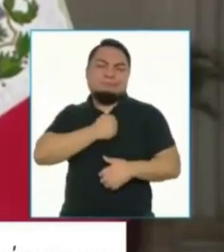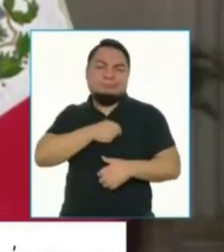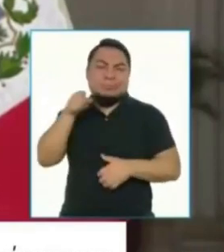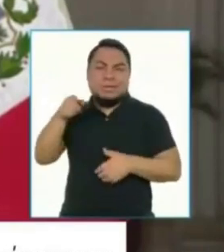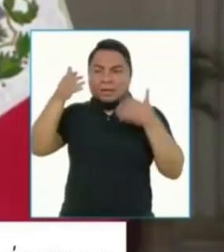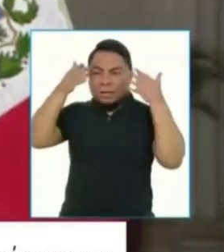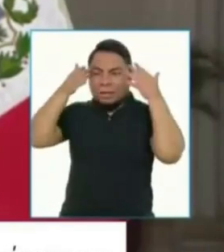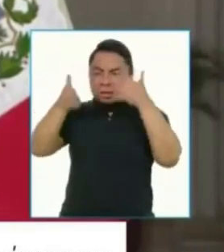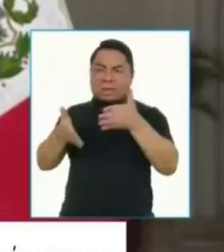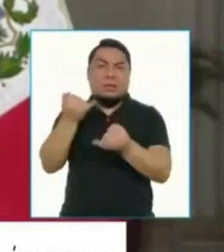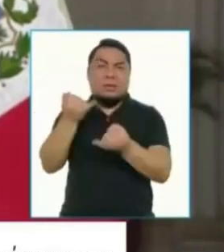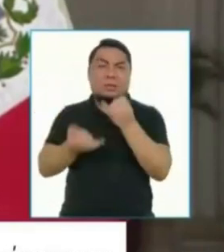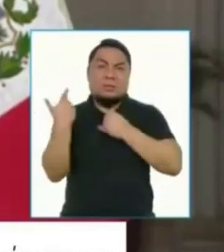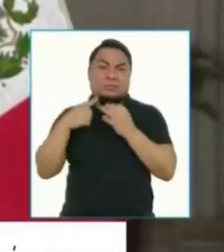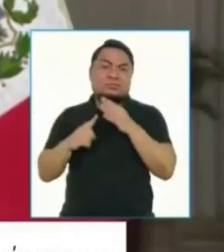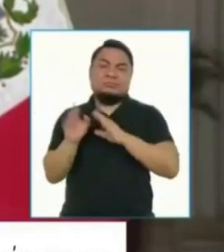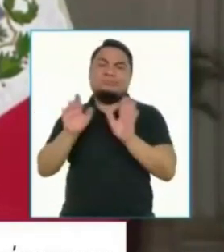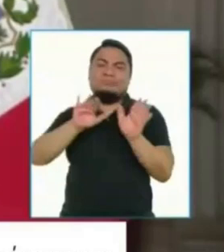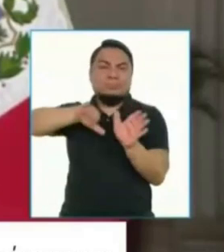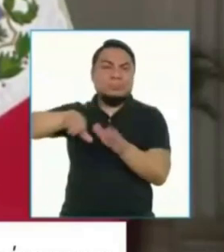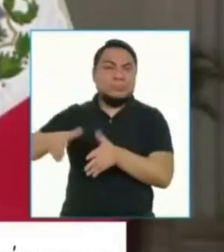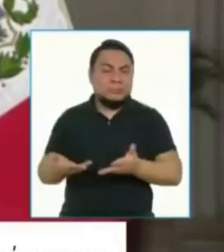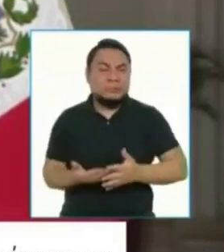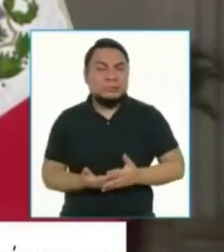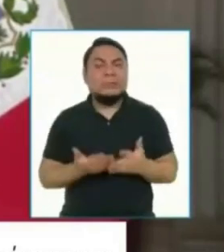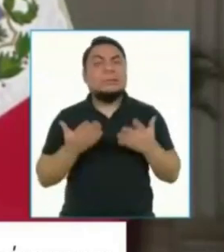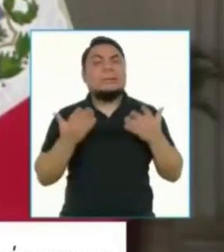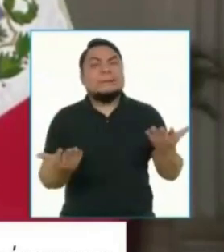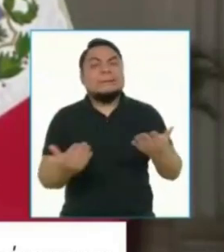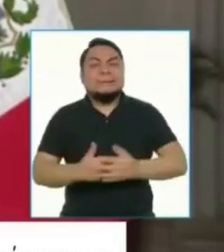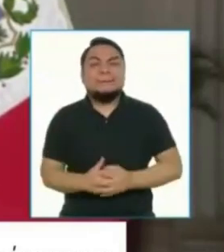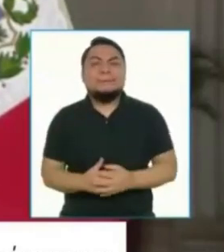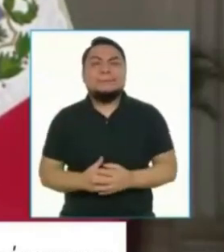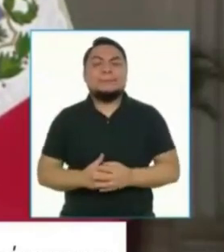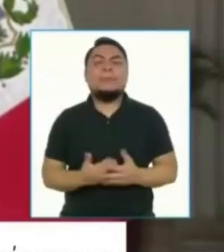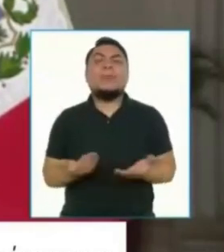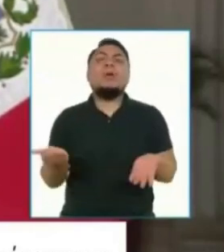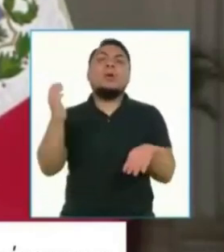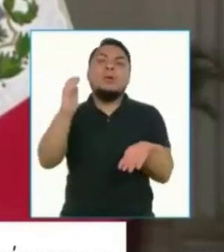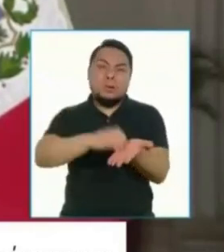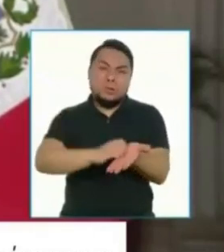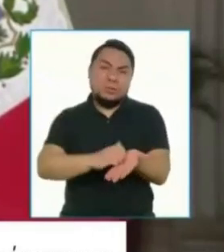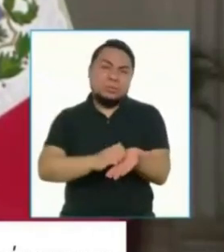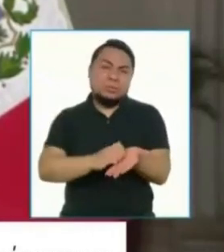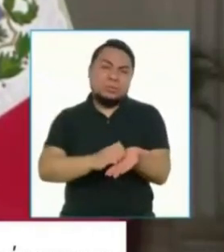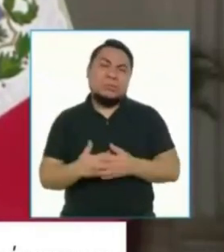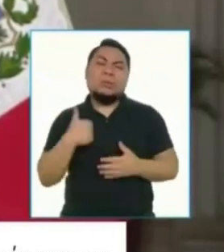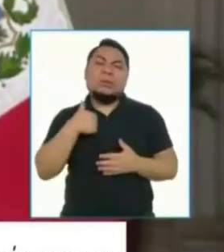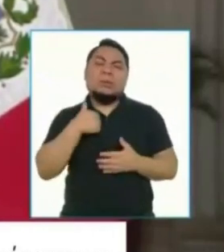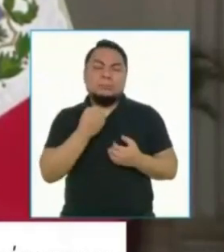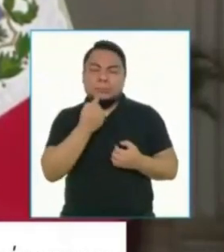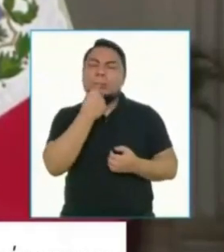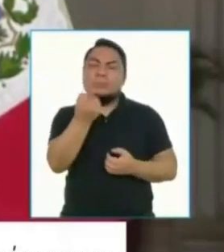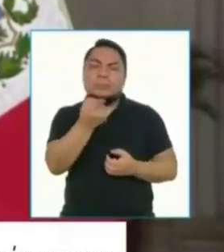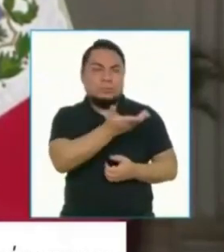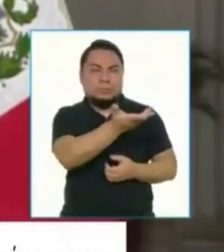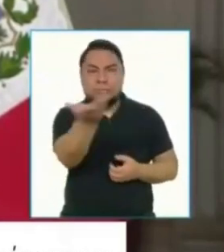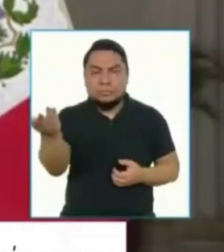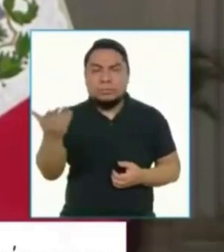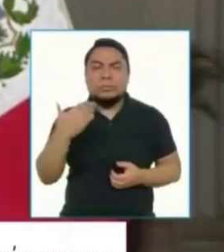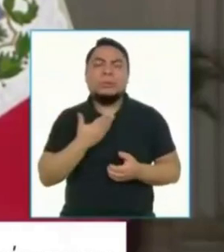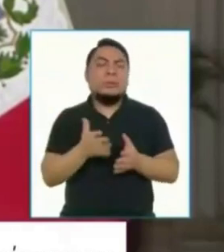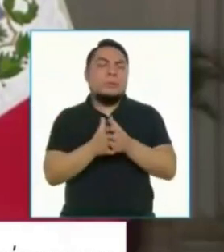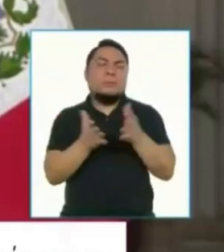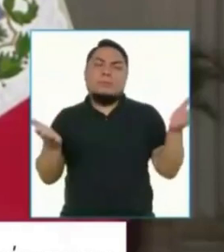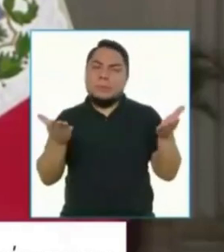se le ve totalmente desanimado. Lo que va a suceder para Podemos es de que la señorita García, si no me equivoco, es la que está proponiendo que el IGB se